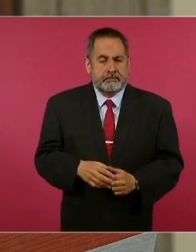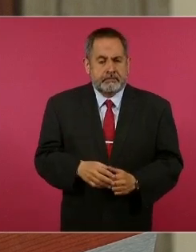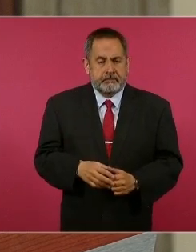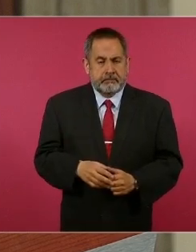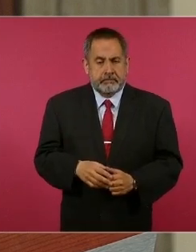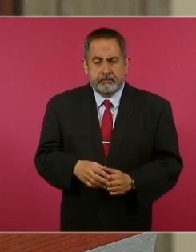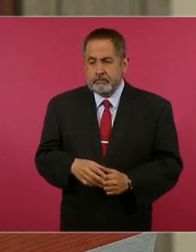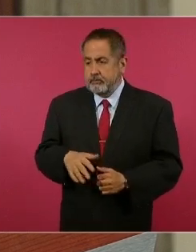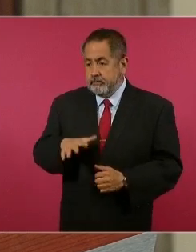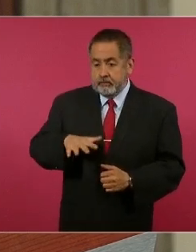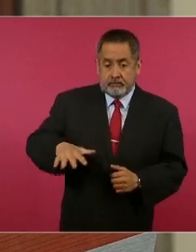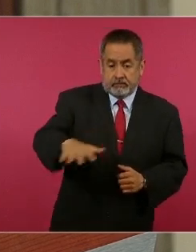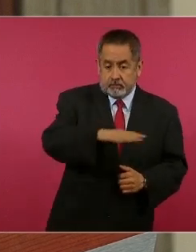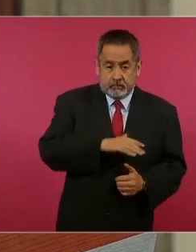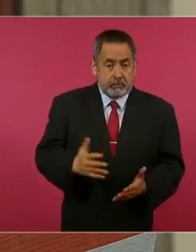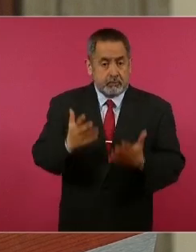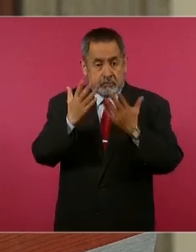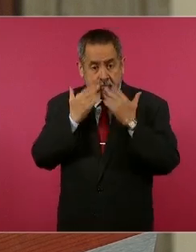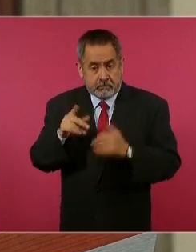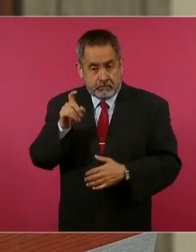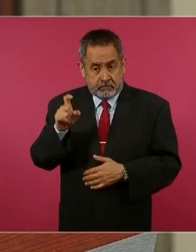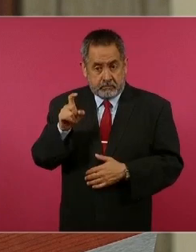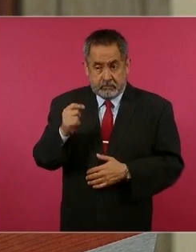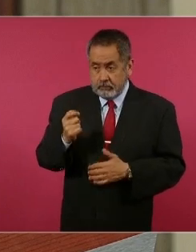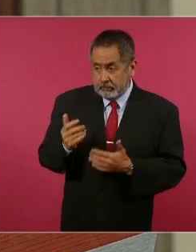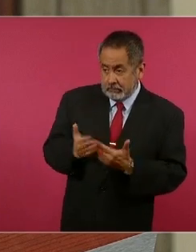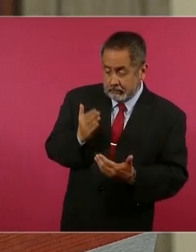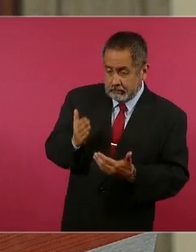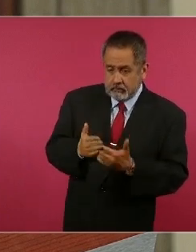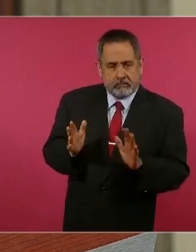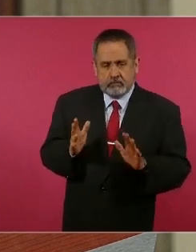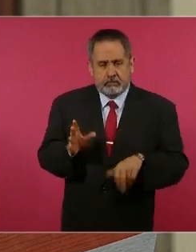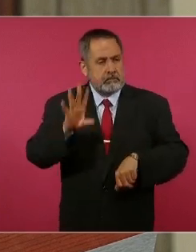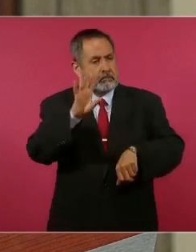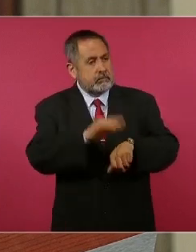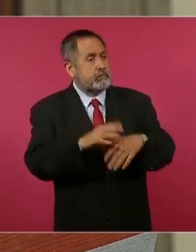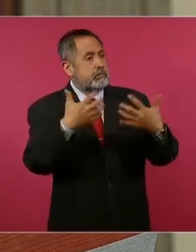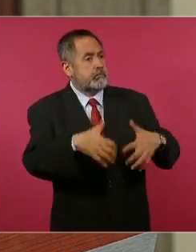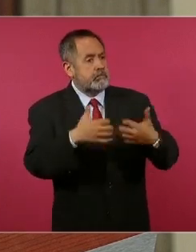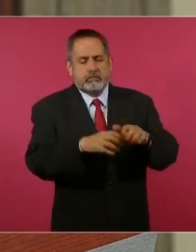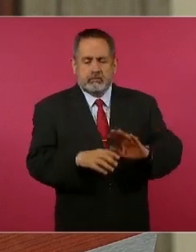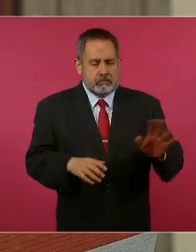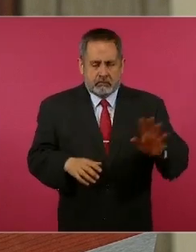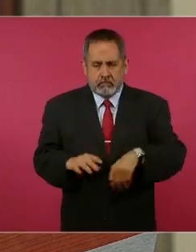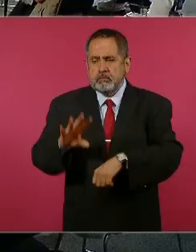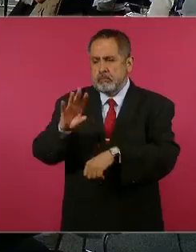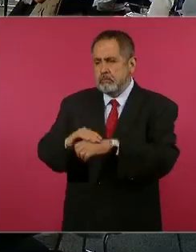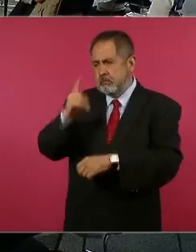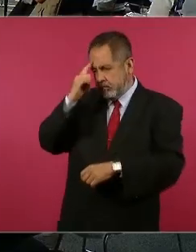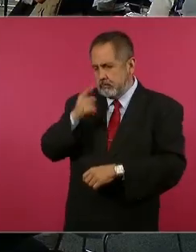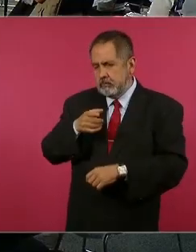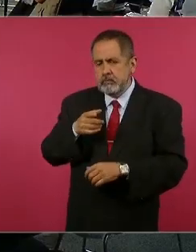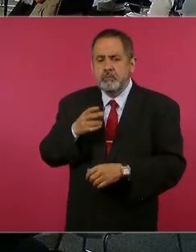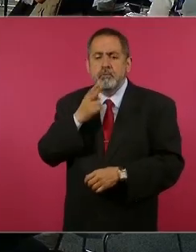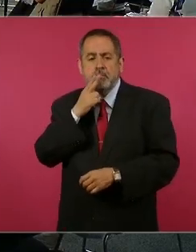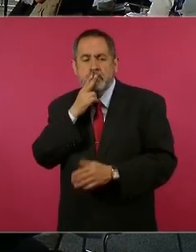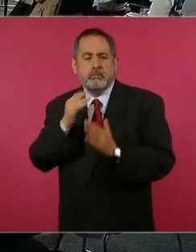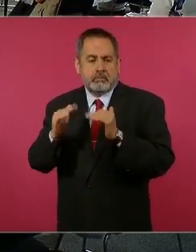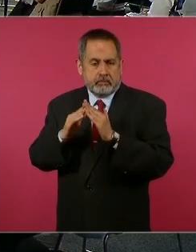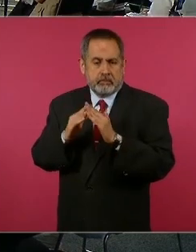las zonas con escasez de agua, solo dar concesiones para uso doméstico, o sea, en